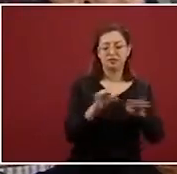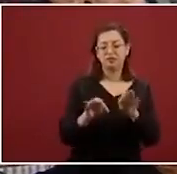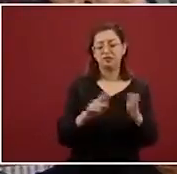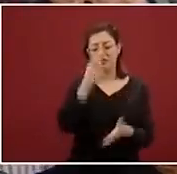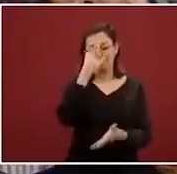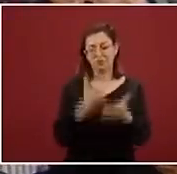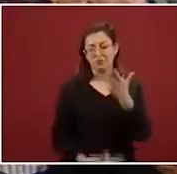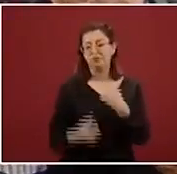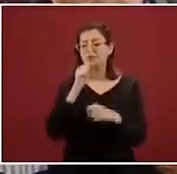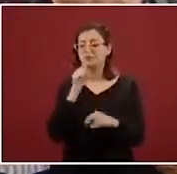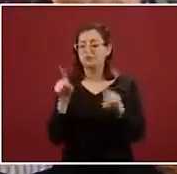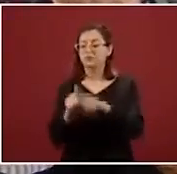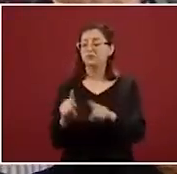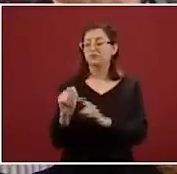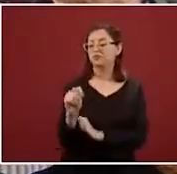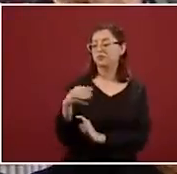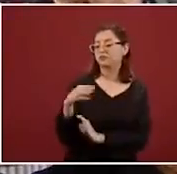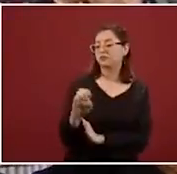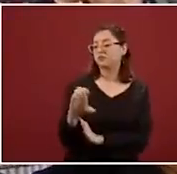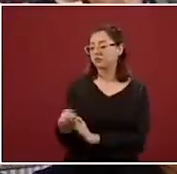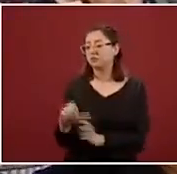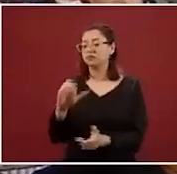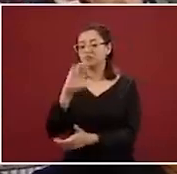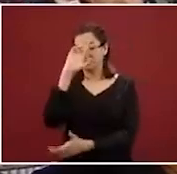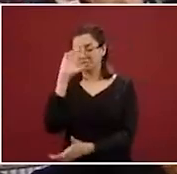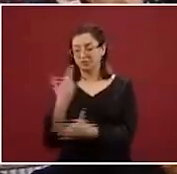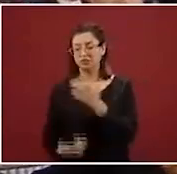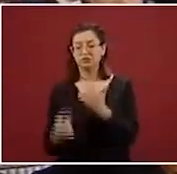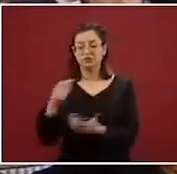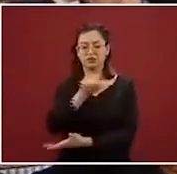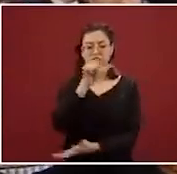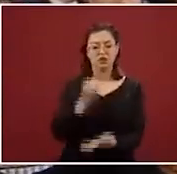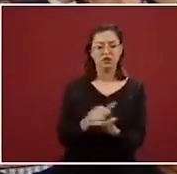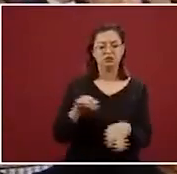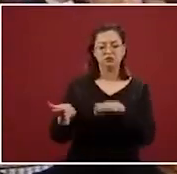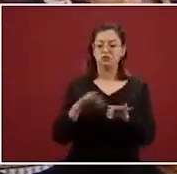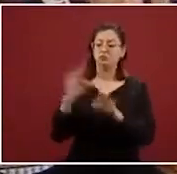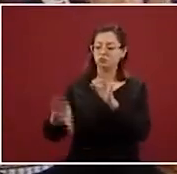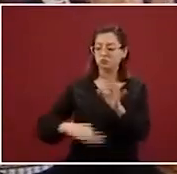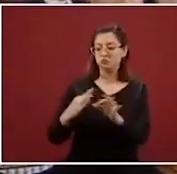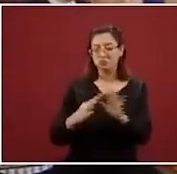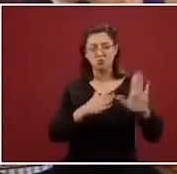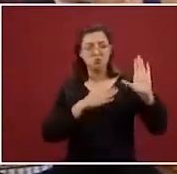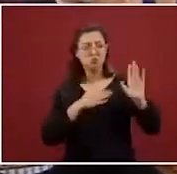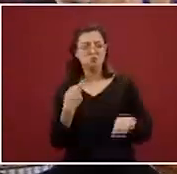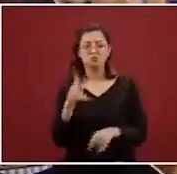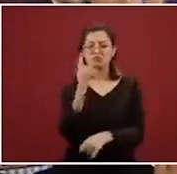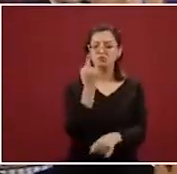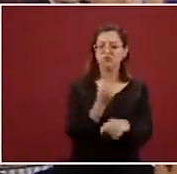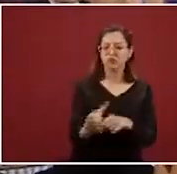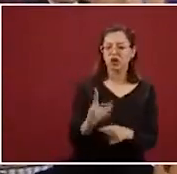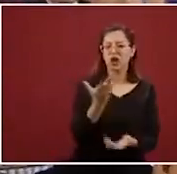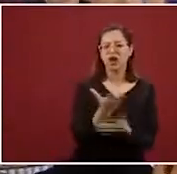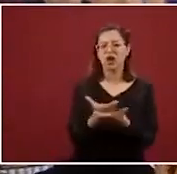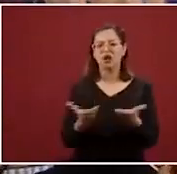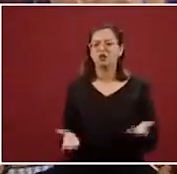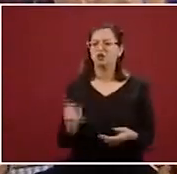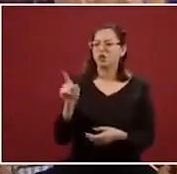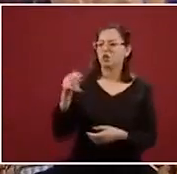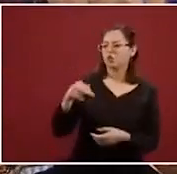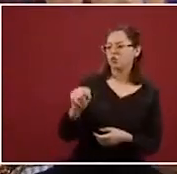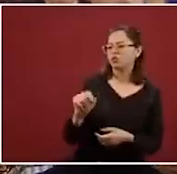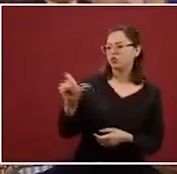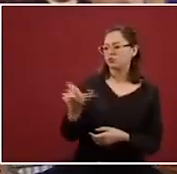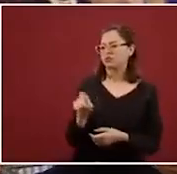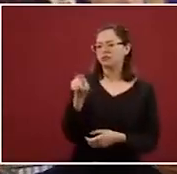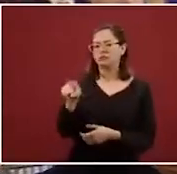se comprometieron a cumplir y hacer cumplir las leyes laborales. En este contexto, presidente, la agencia está